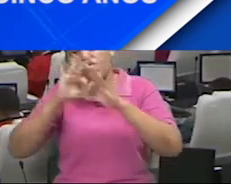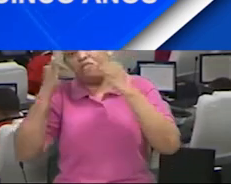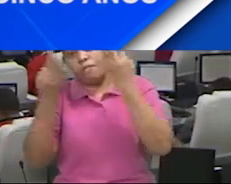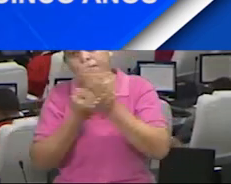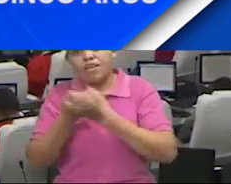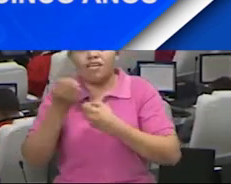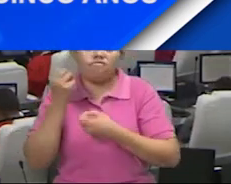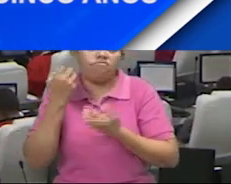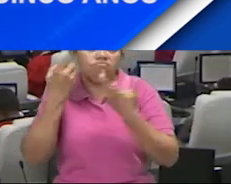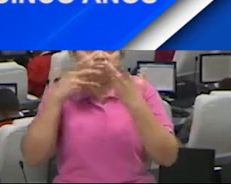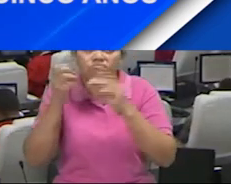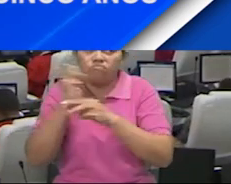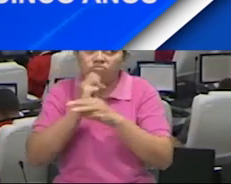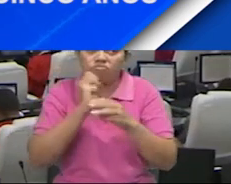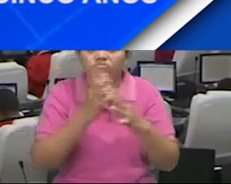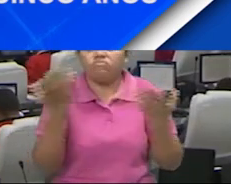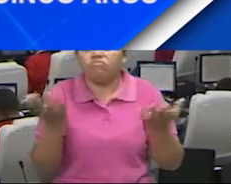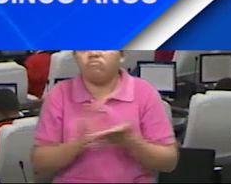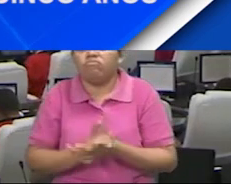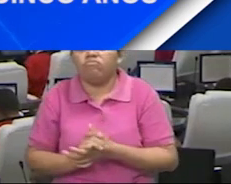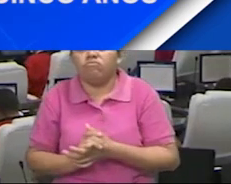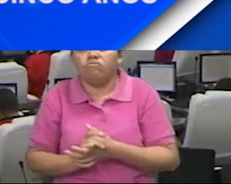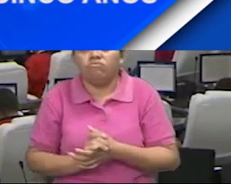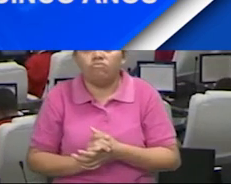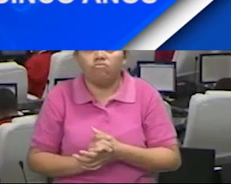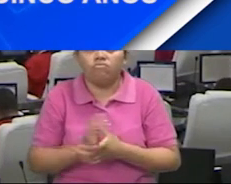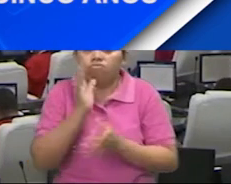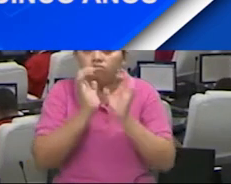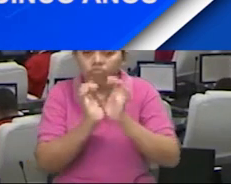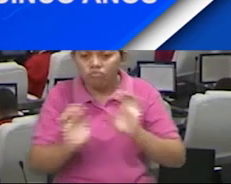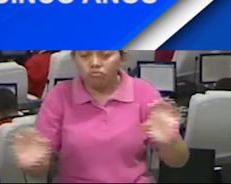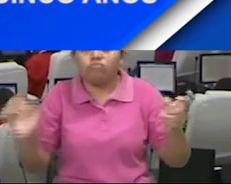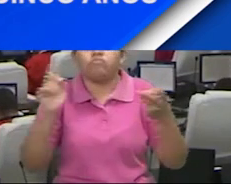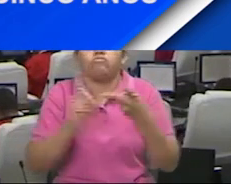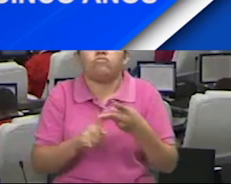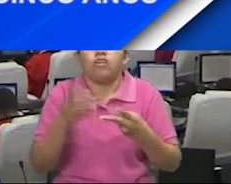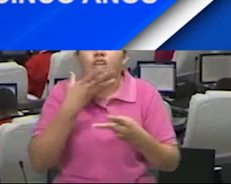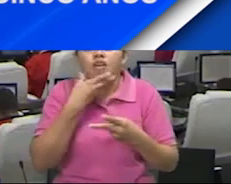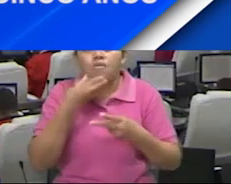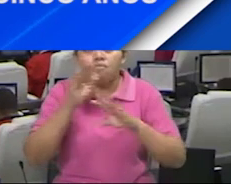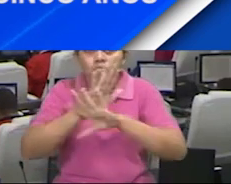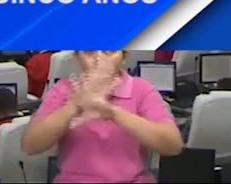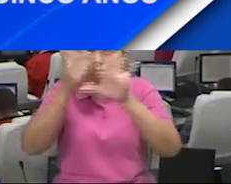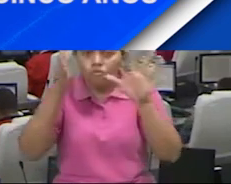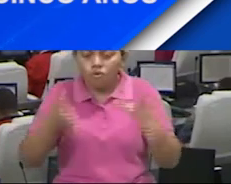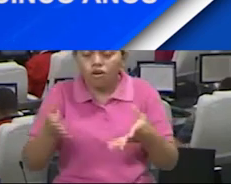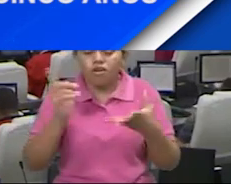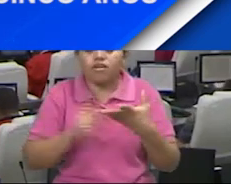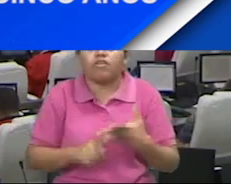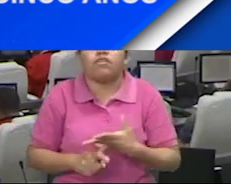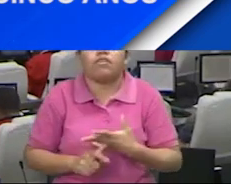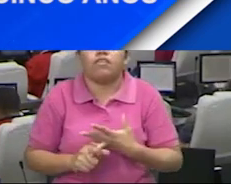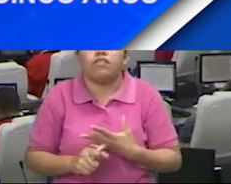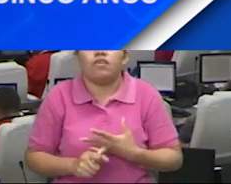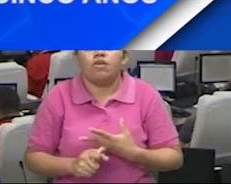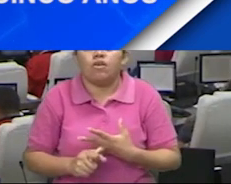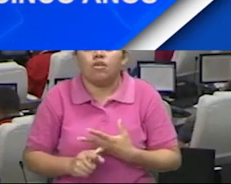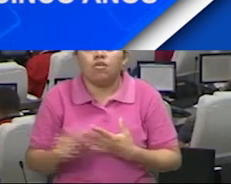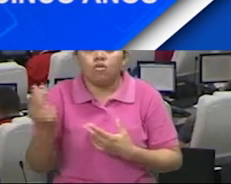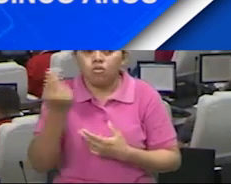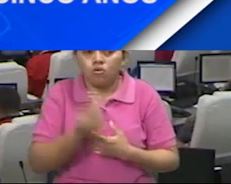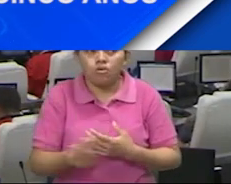han revisado exhaustivamente cada uno de los currículum y sus respectivos soportes, observando